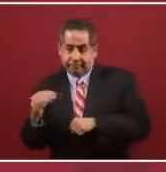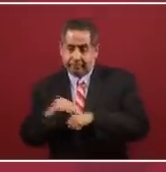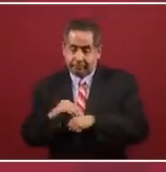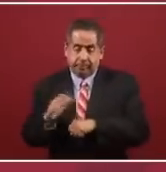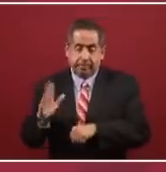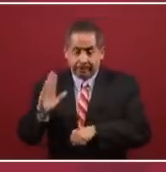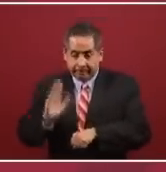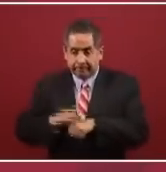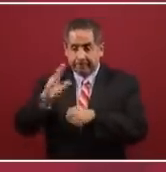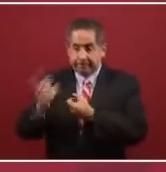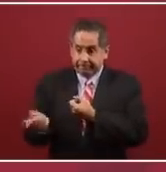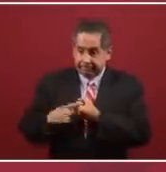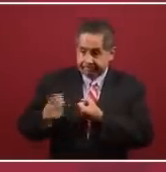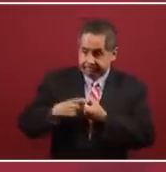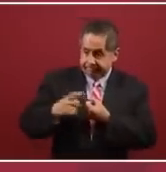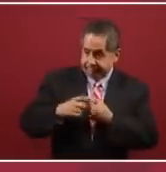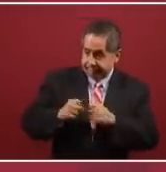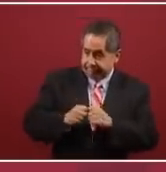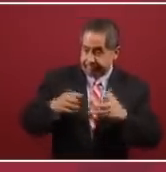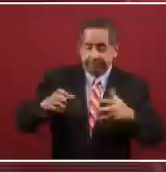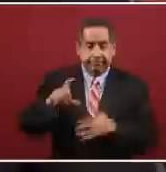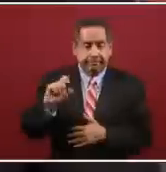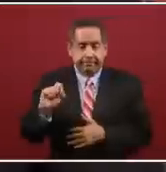a 20, a 22 bancos.